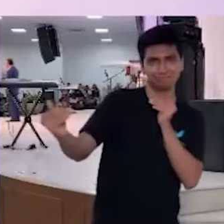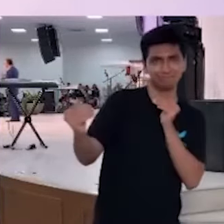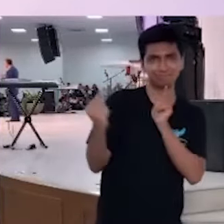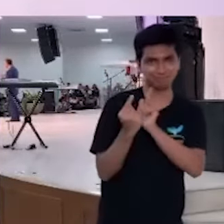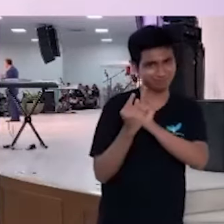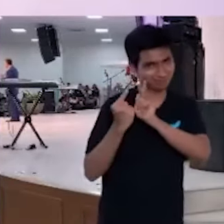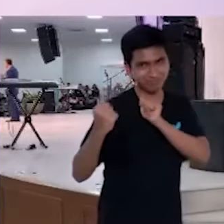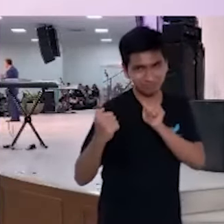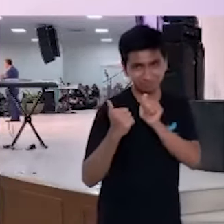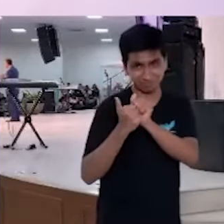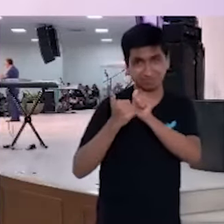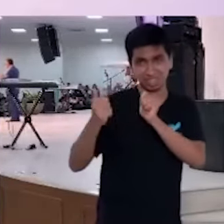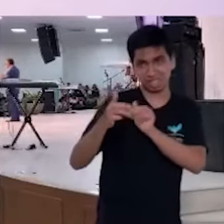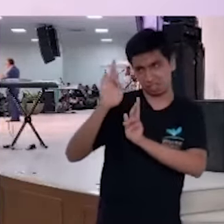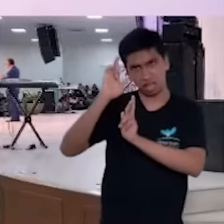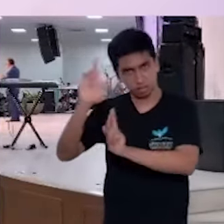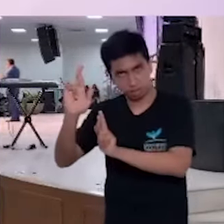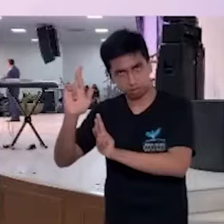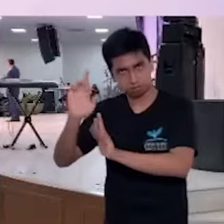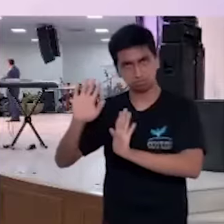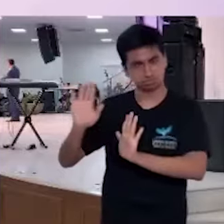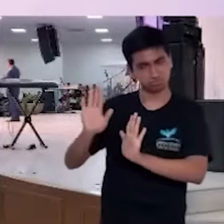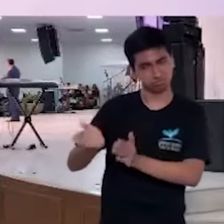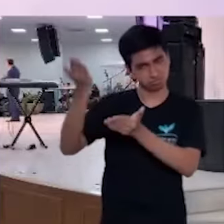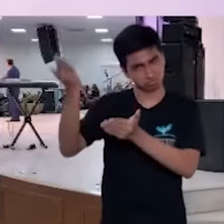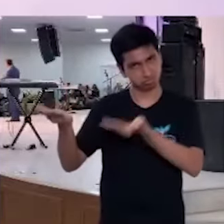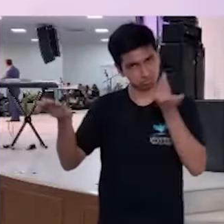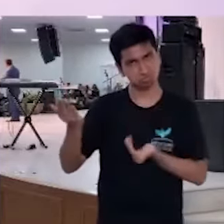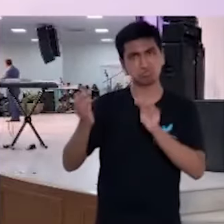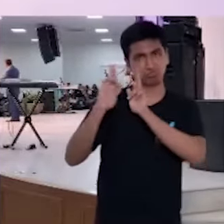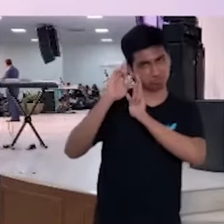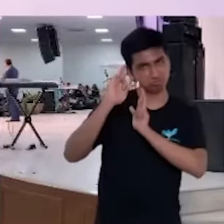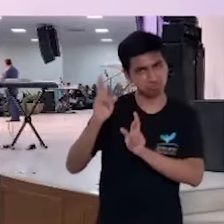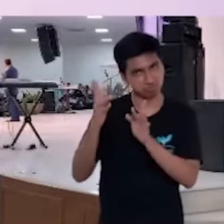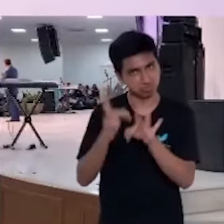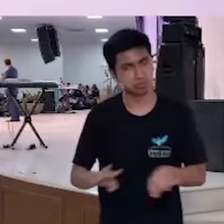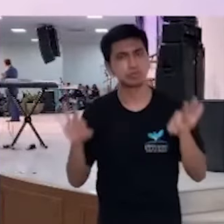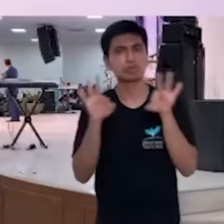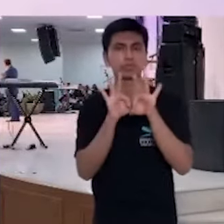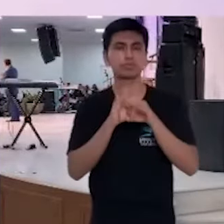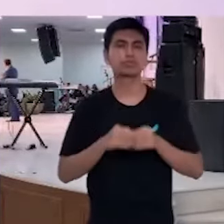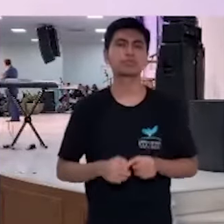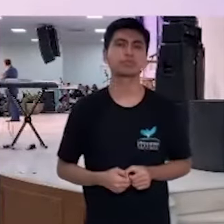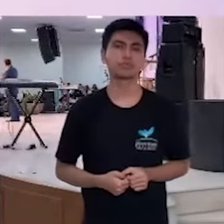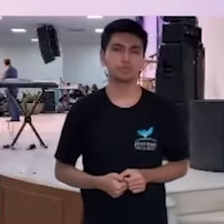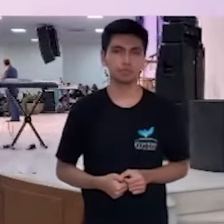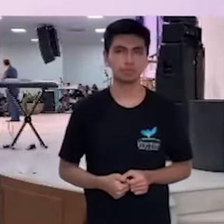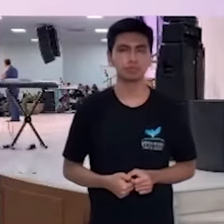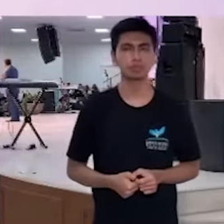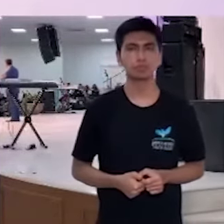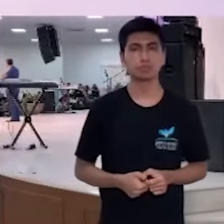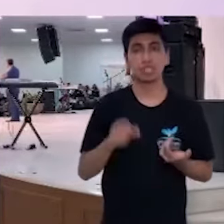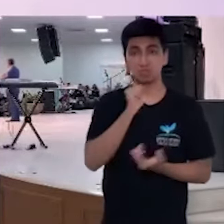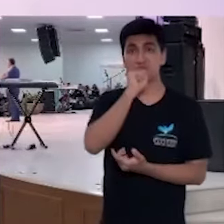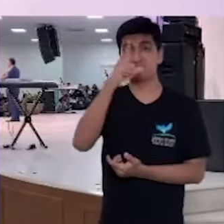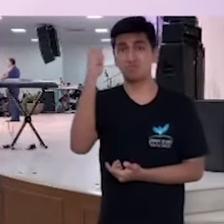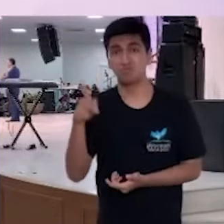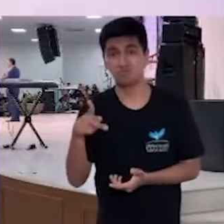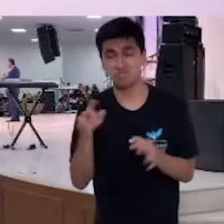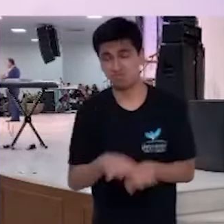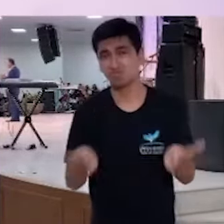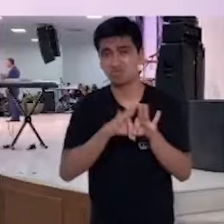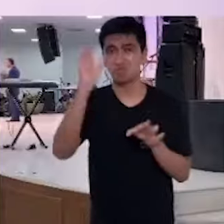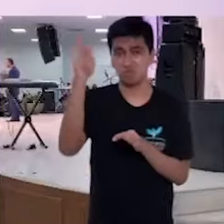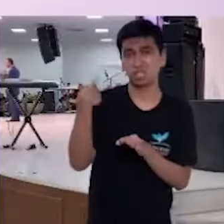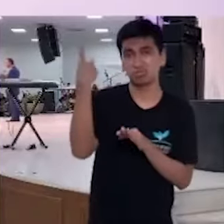cobertura practicando la rendición de cuentas. Debemos estar bajo cobertura siempre